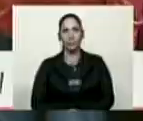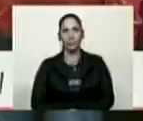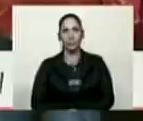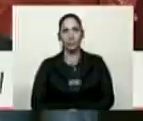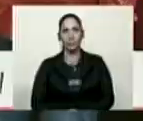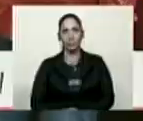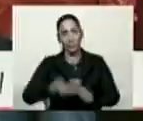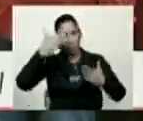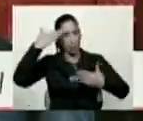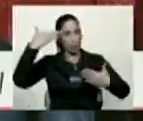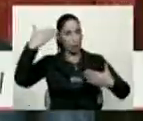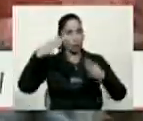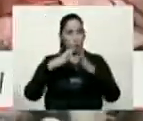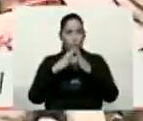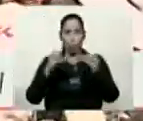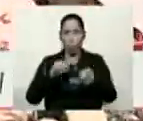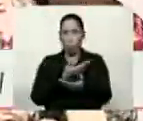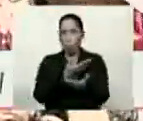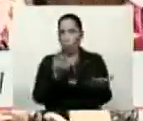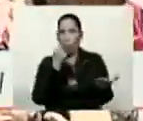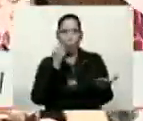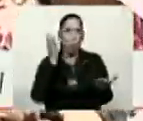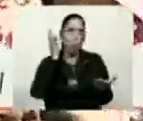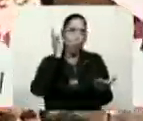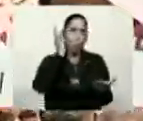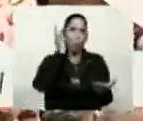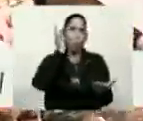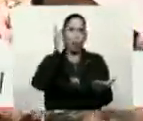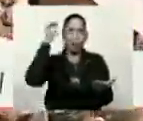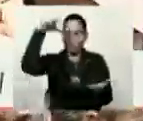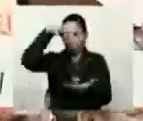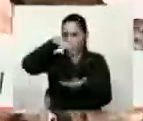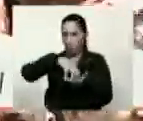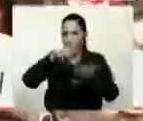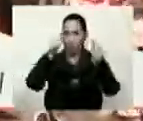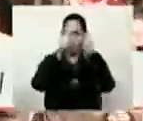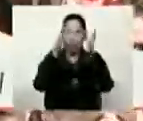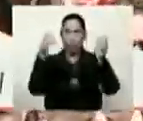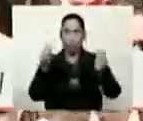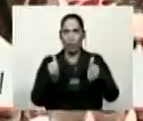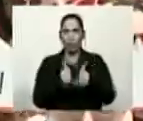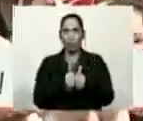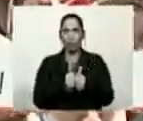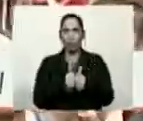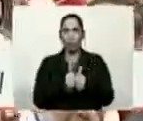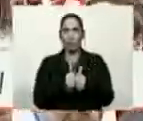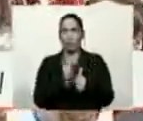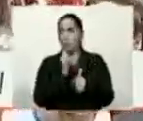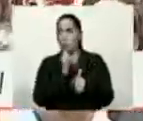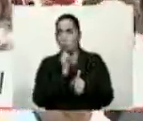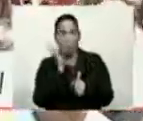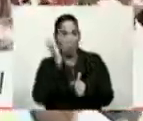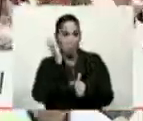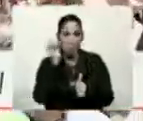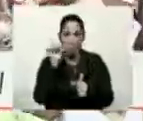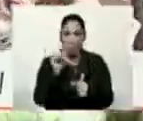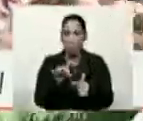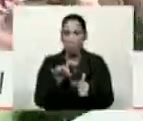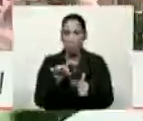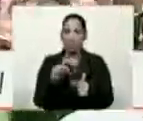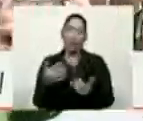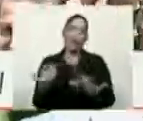Un saludo a todas y a todos, a las mujeres del estado de Anzuategui. No hay mujeres hoy, las agarró el